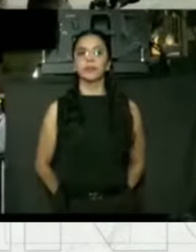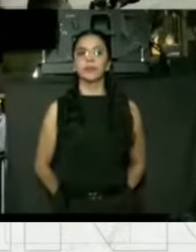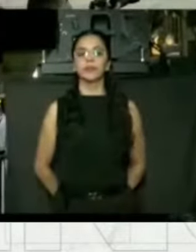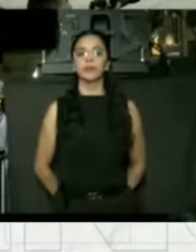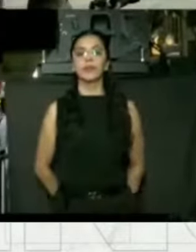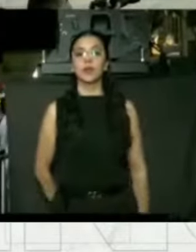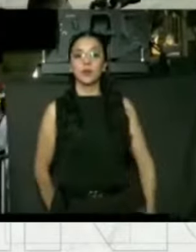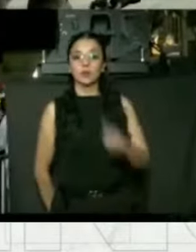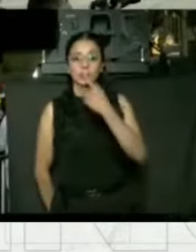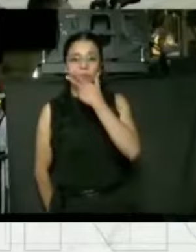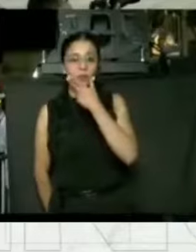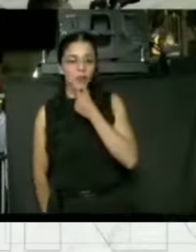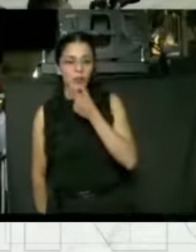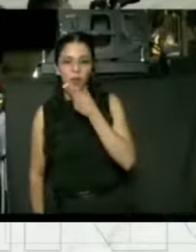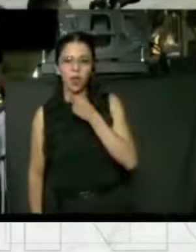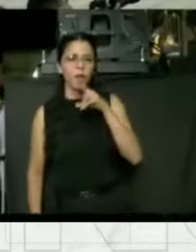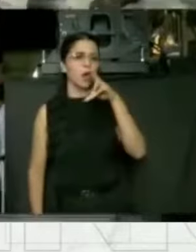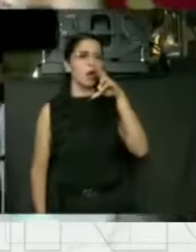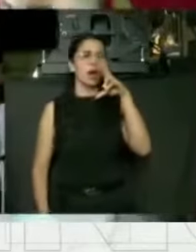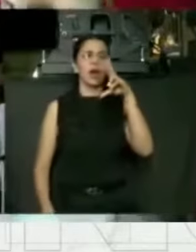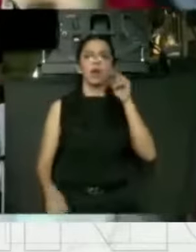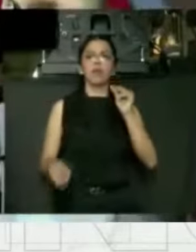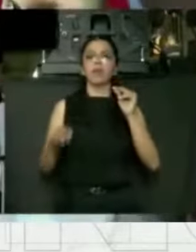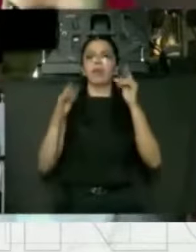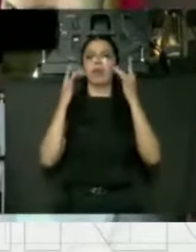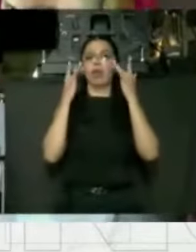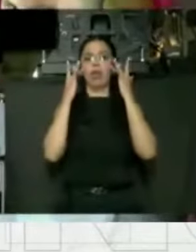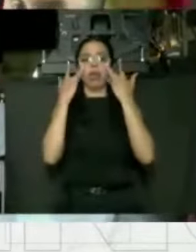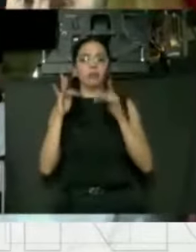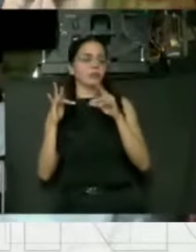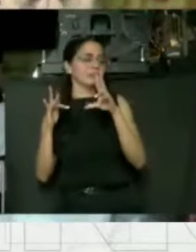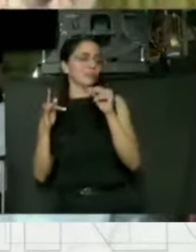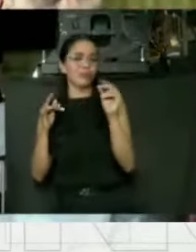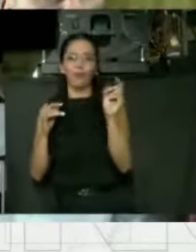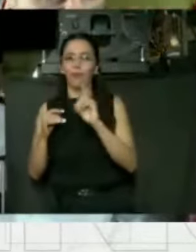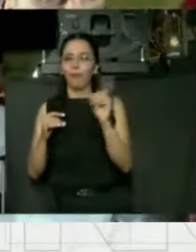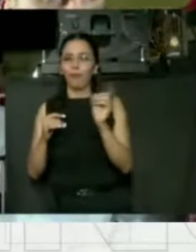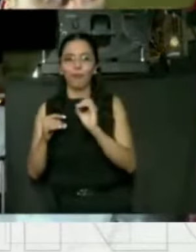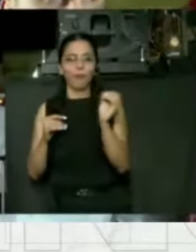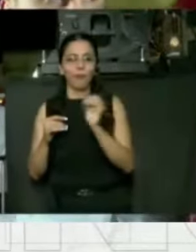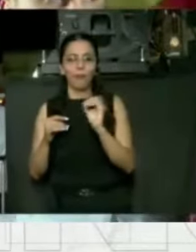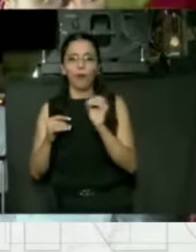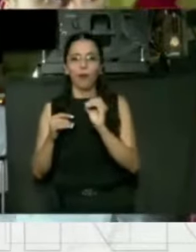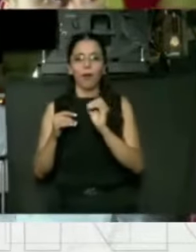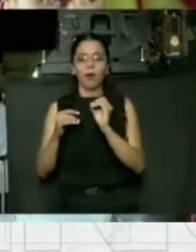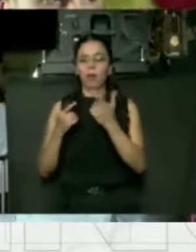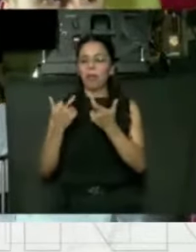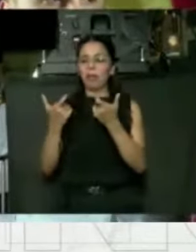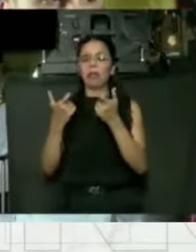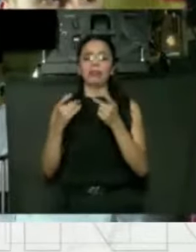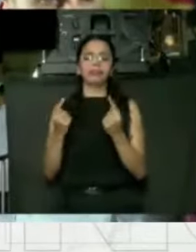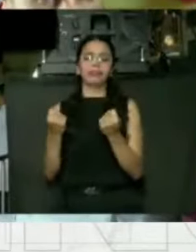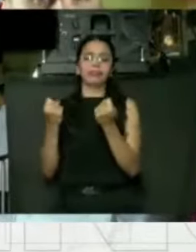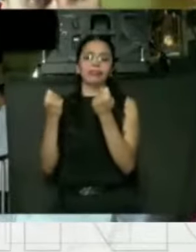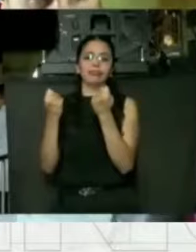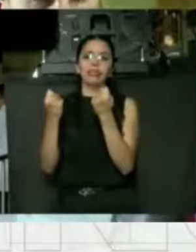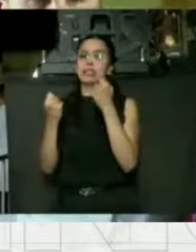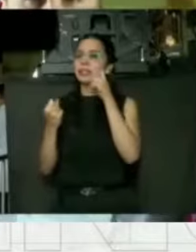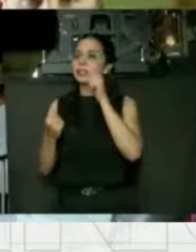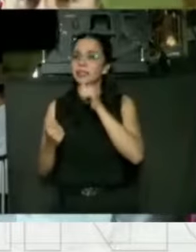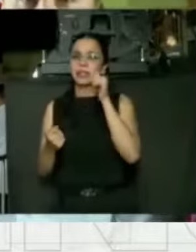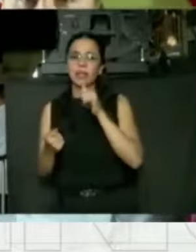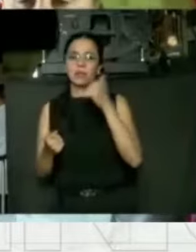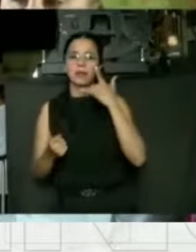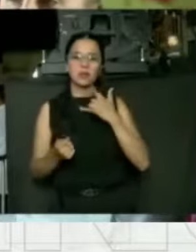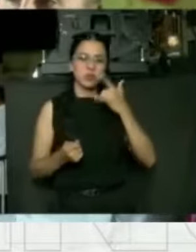Un hombre que no se vence, que no se arrodilla frente al poder del dinero y que siempre está luchando por